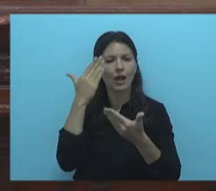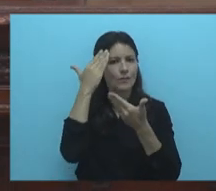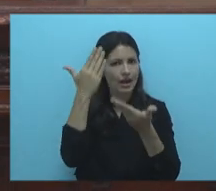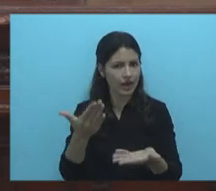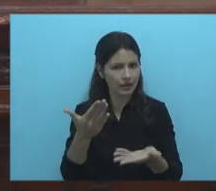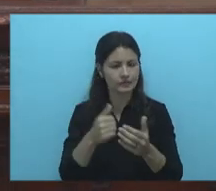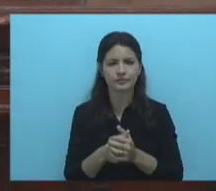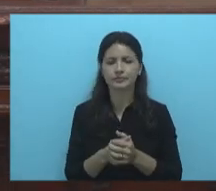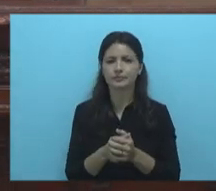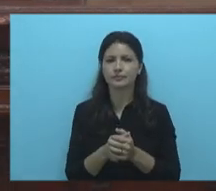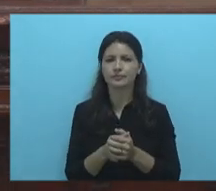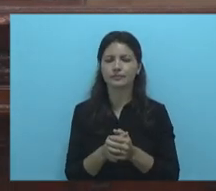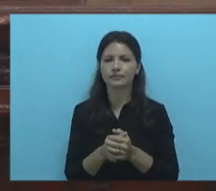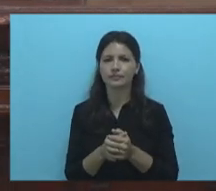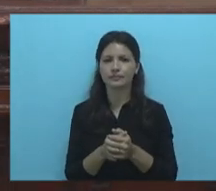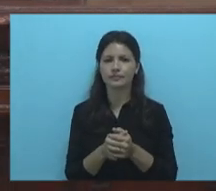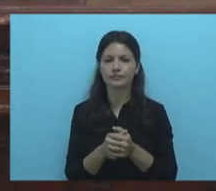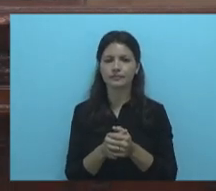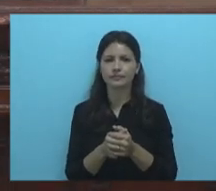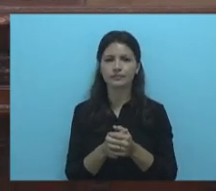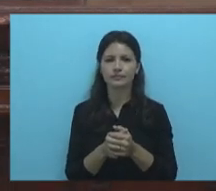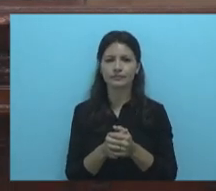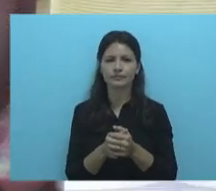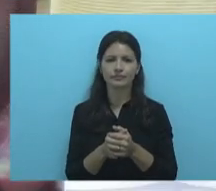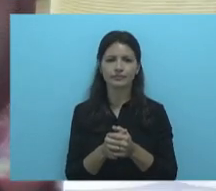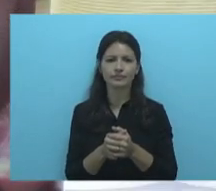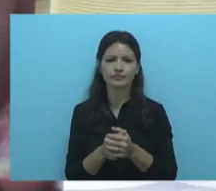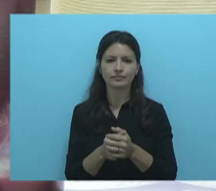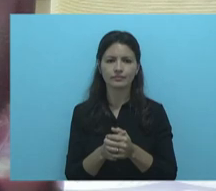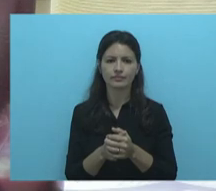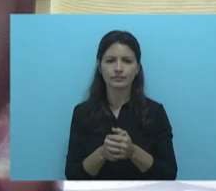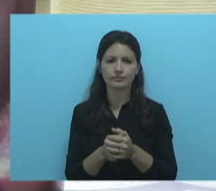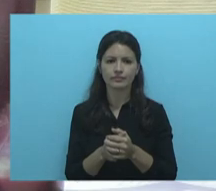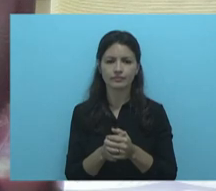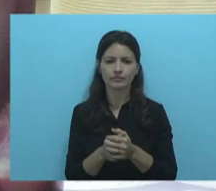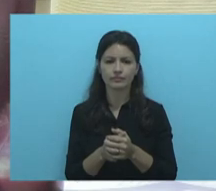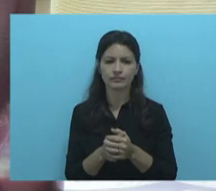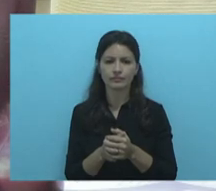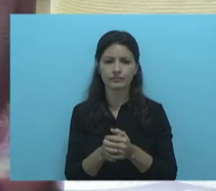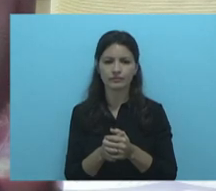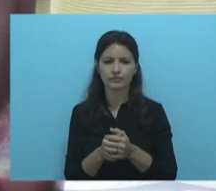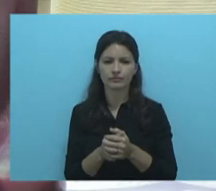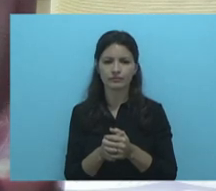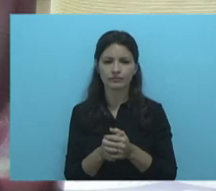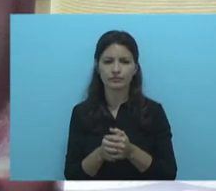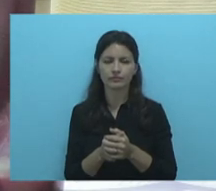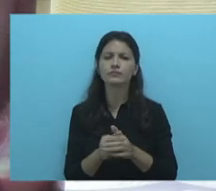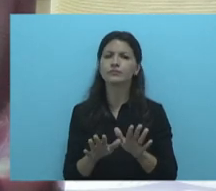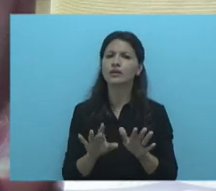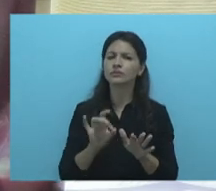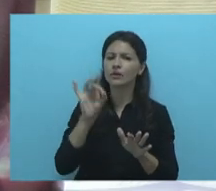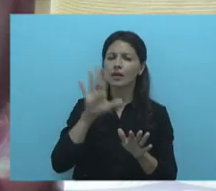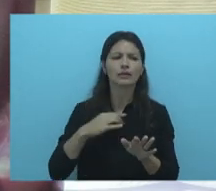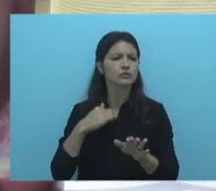Diputado Martínez. No, simplemente hacer un reconto de la tarea que